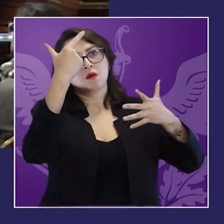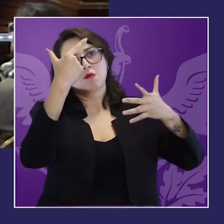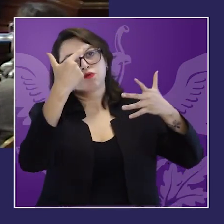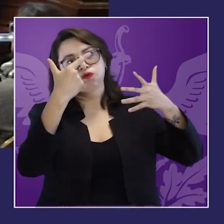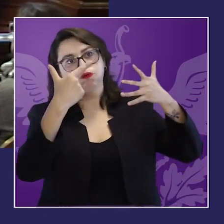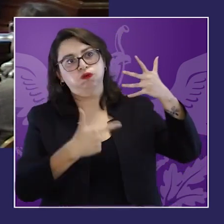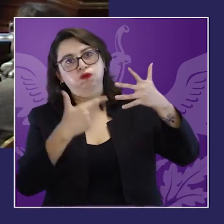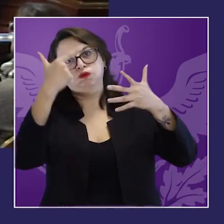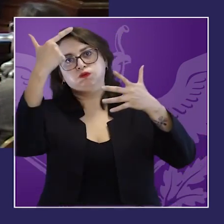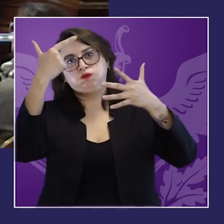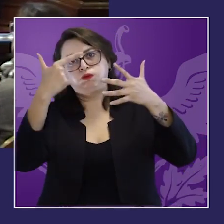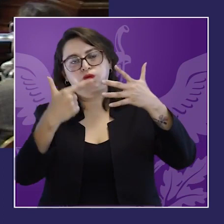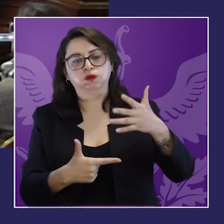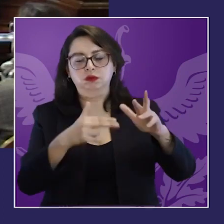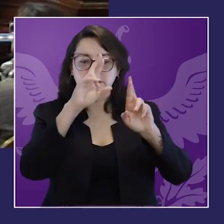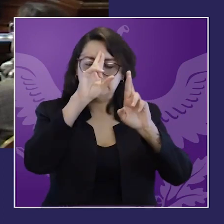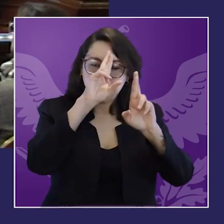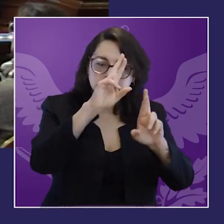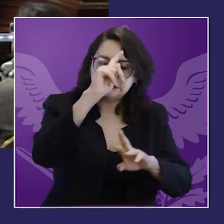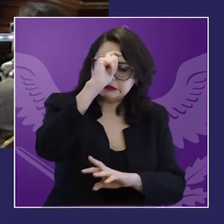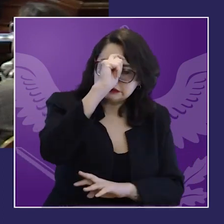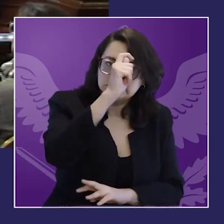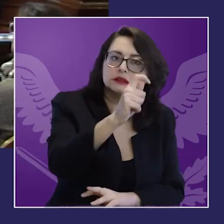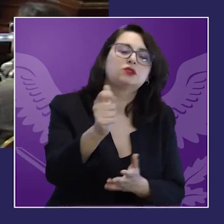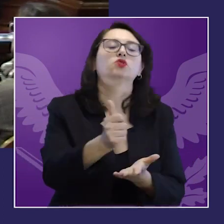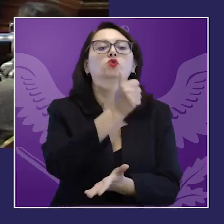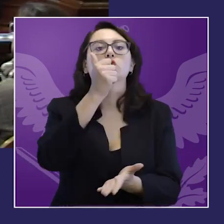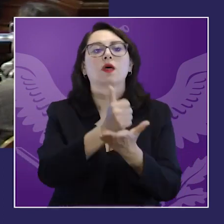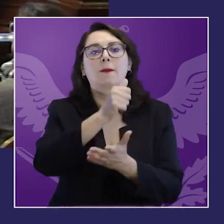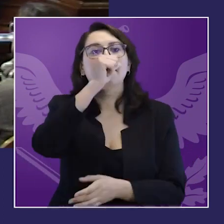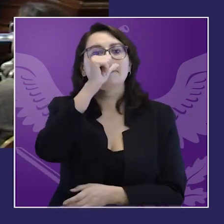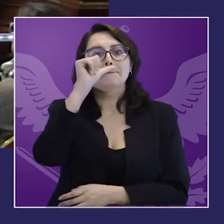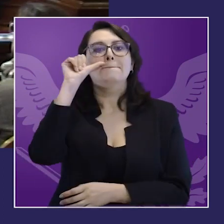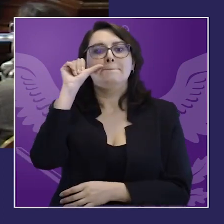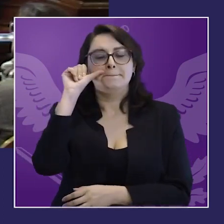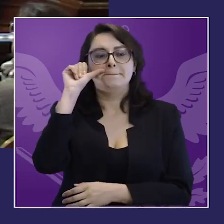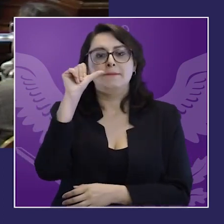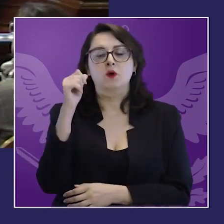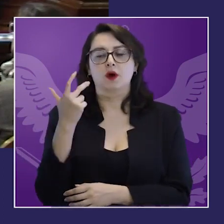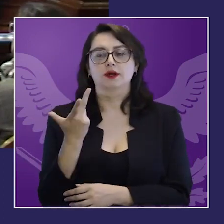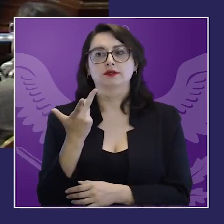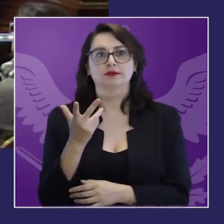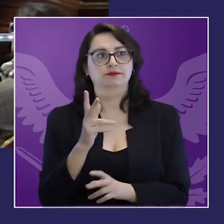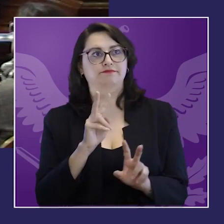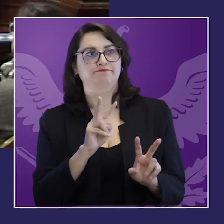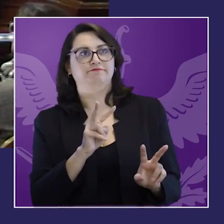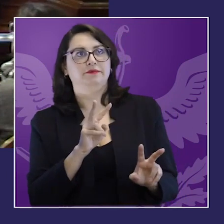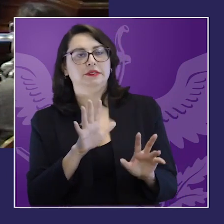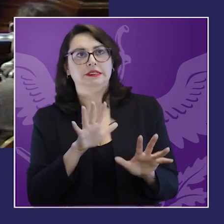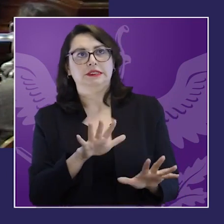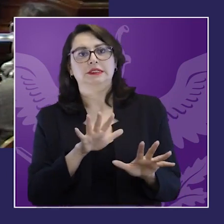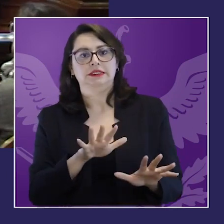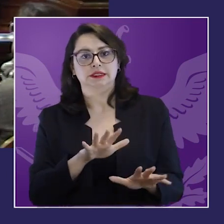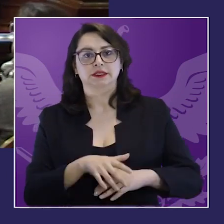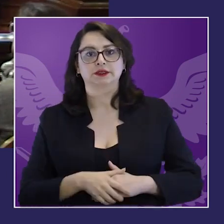un monumento en memoria de las mujeres víctimas de homicidio por razones de género en Ciudad Juárez, esto en el marco